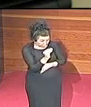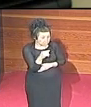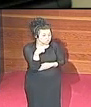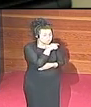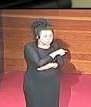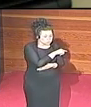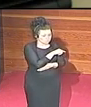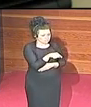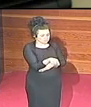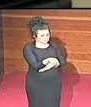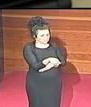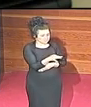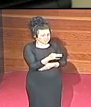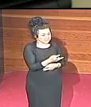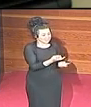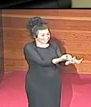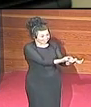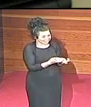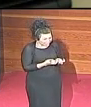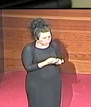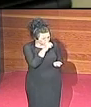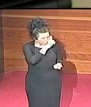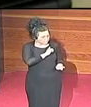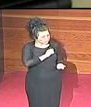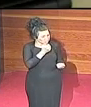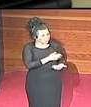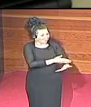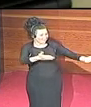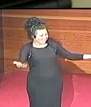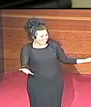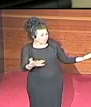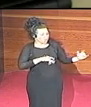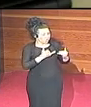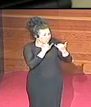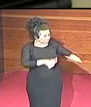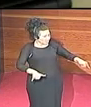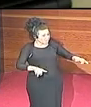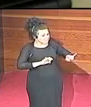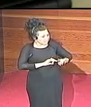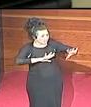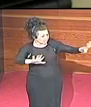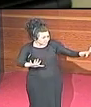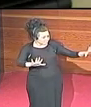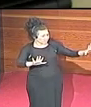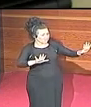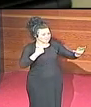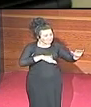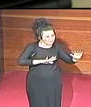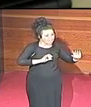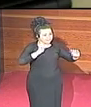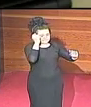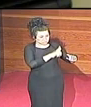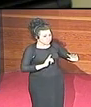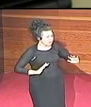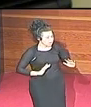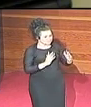recibirlas estas tropas con los brazos abiertos, celebrando su liberación de la tiranía fascista que se suponía, bajo la